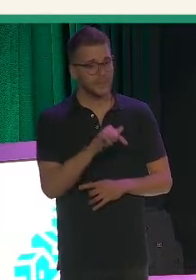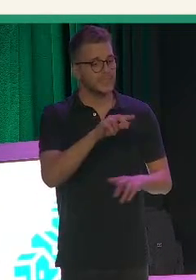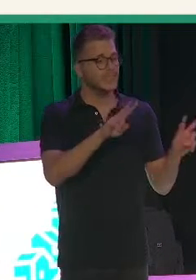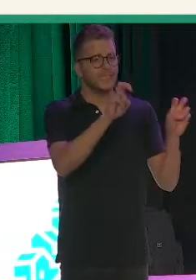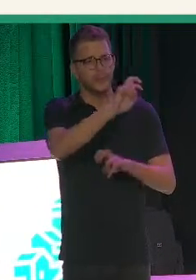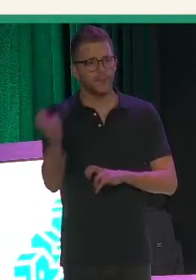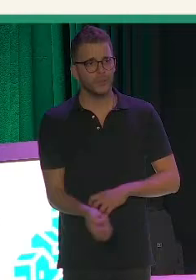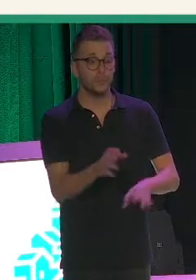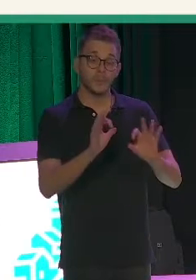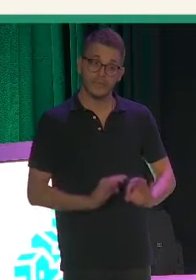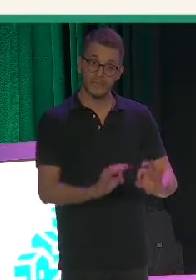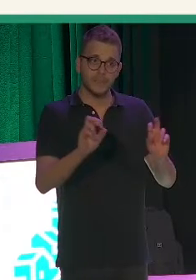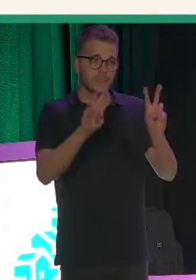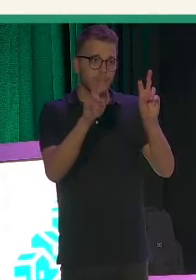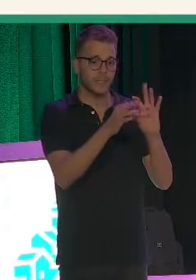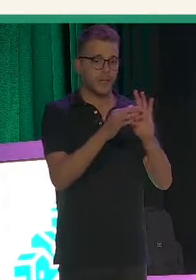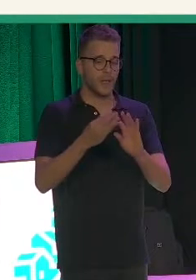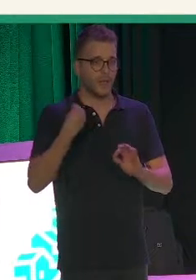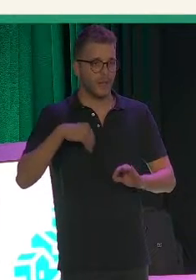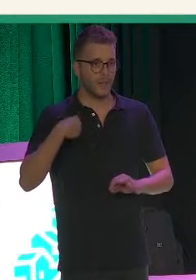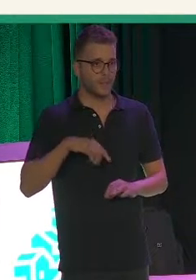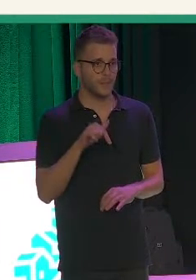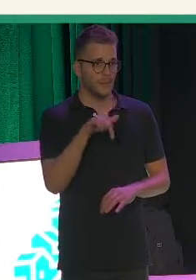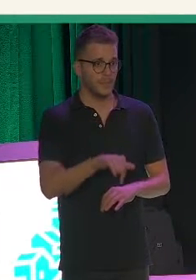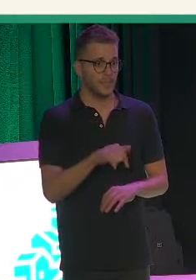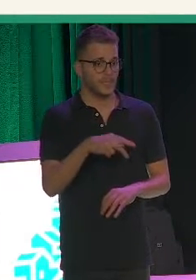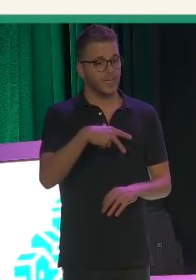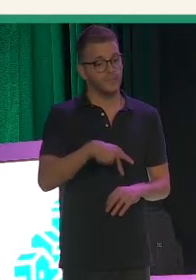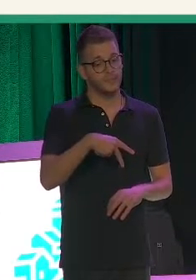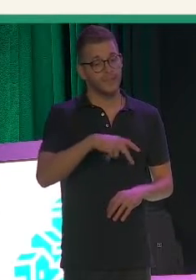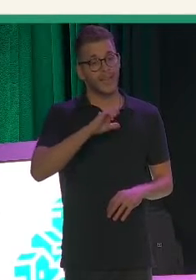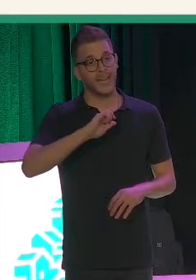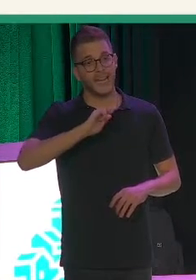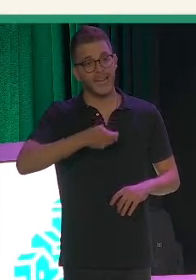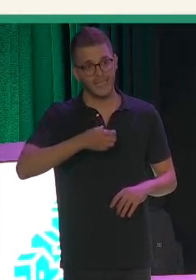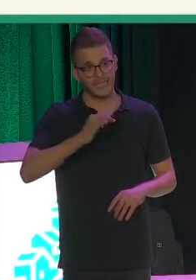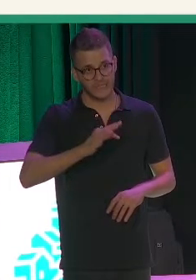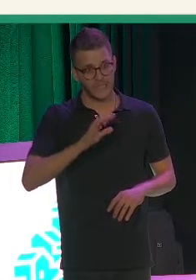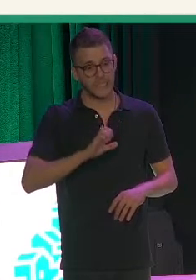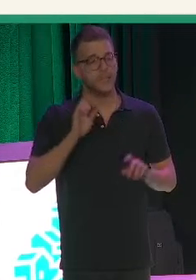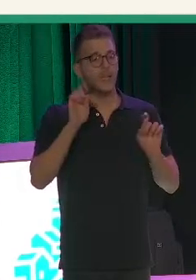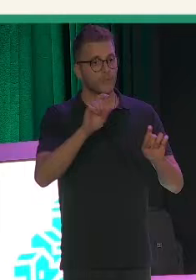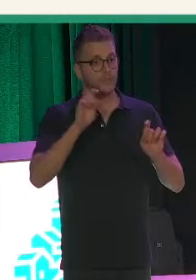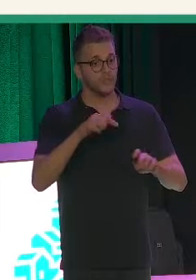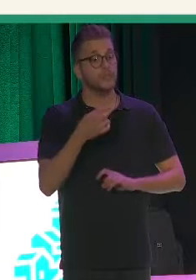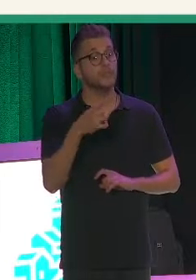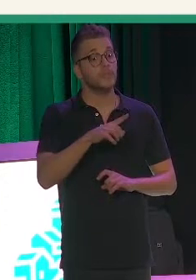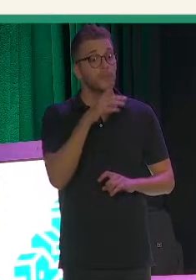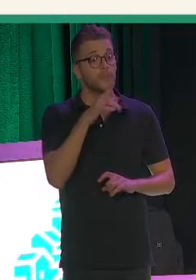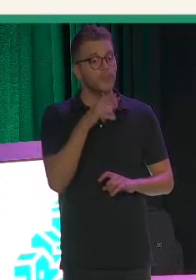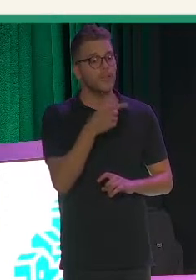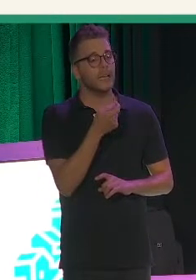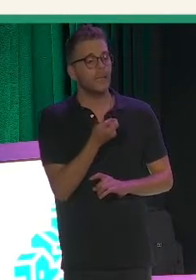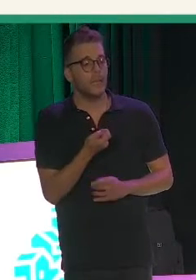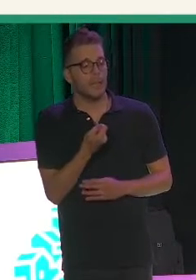con esa cátedra que preside NES Education y que también está aportando, yo creo que más que un granito de arena,